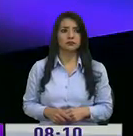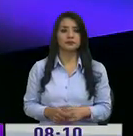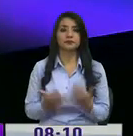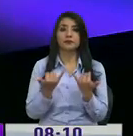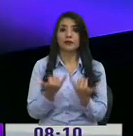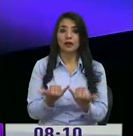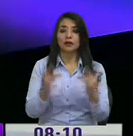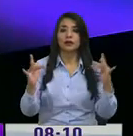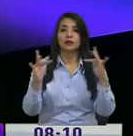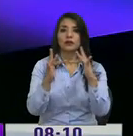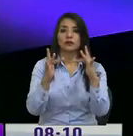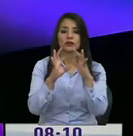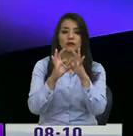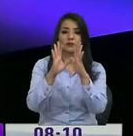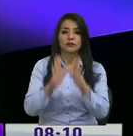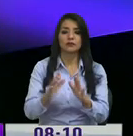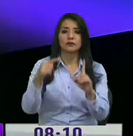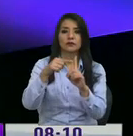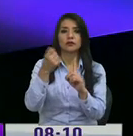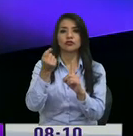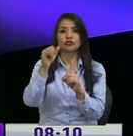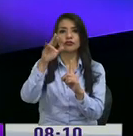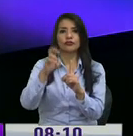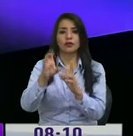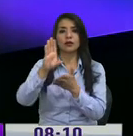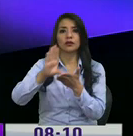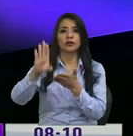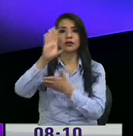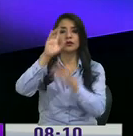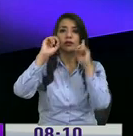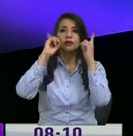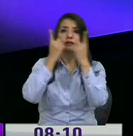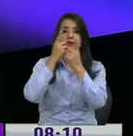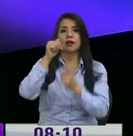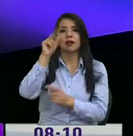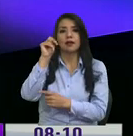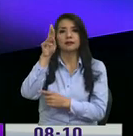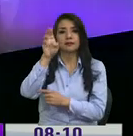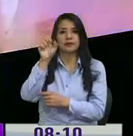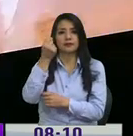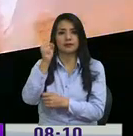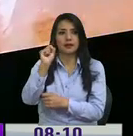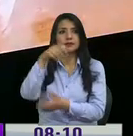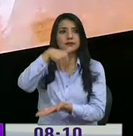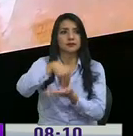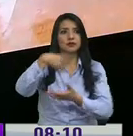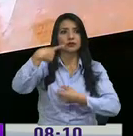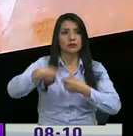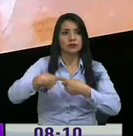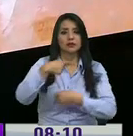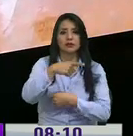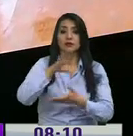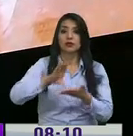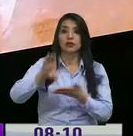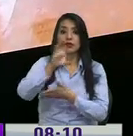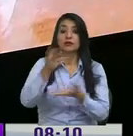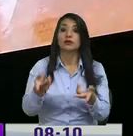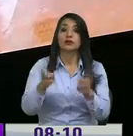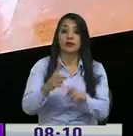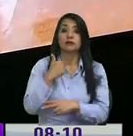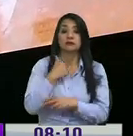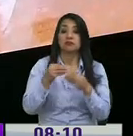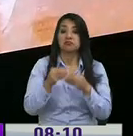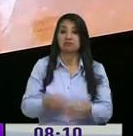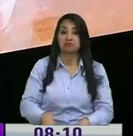contacto con Sofía Vintimilla desde el Colegio San Andrés en el centro de la ciudad. Y es que esta institución educativa también fue afectada por la